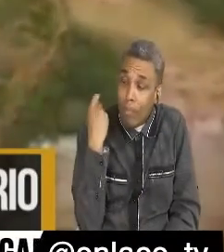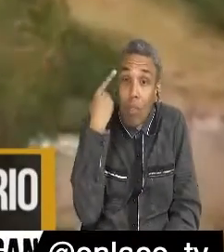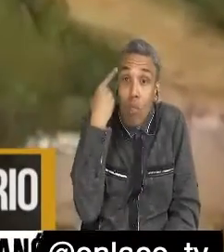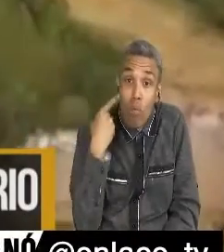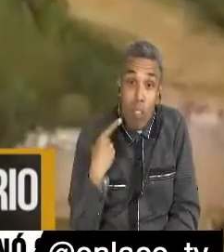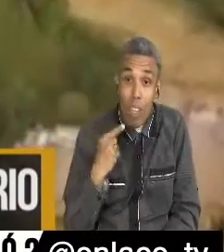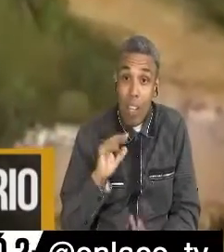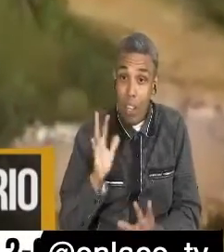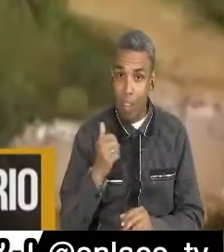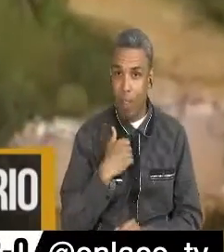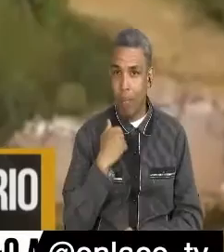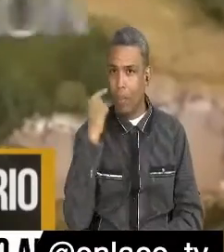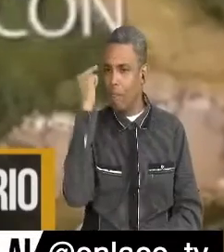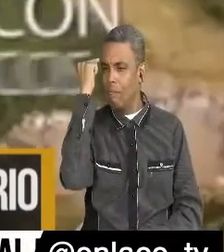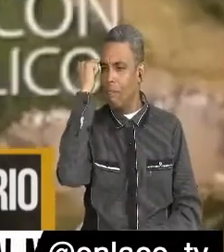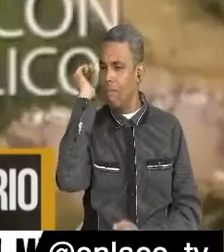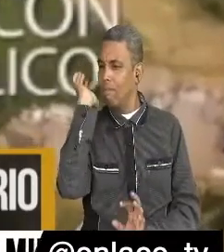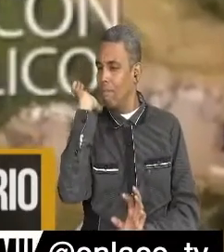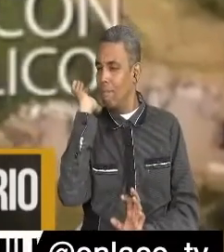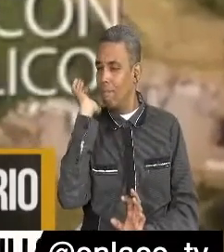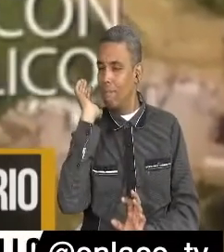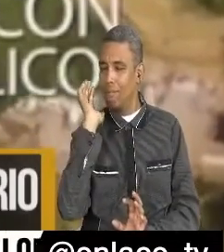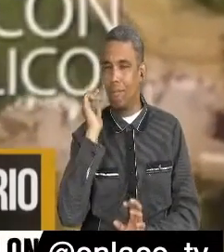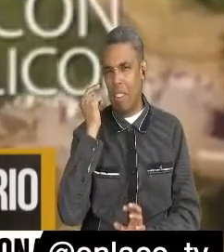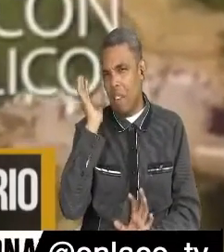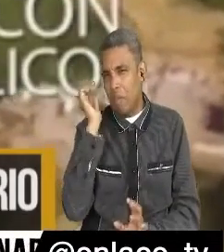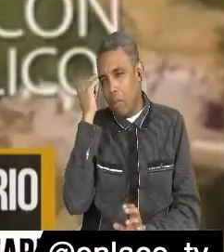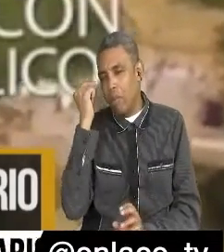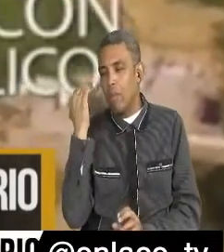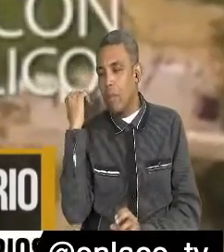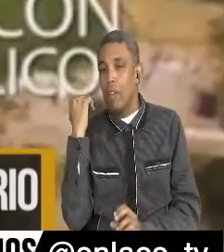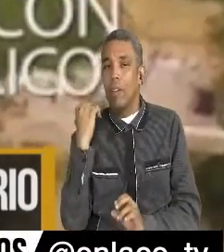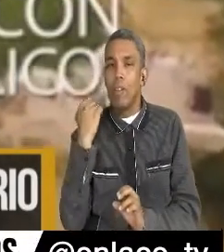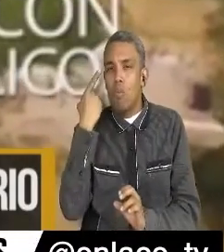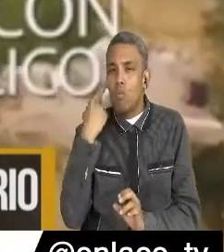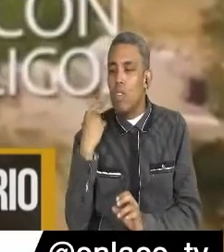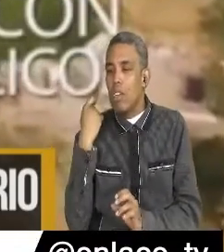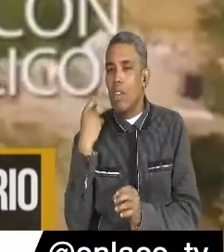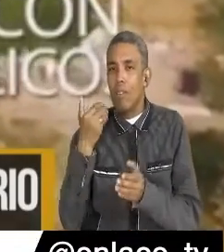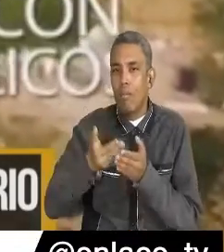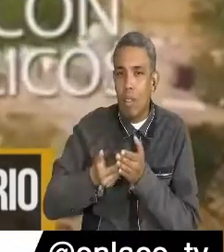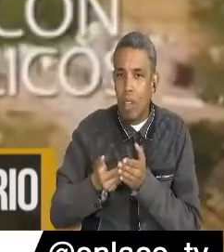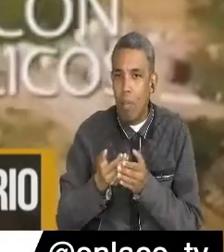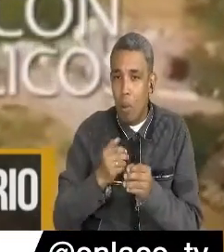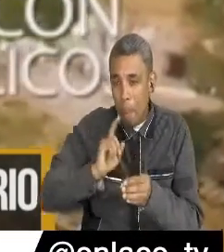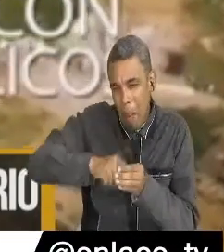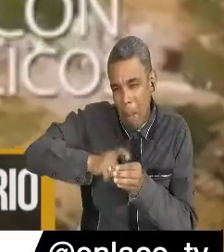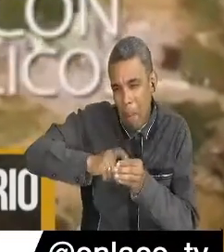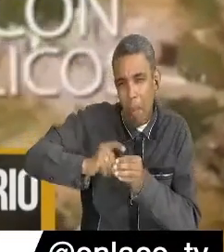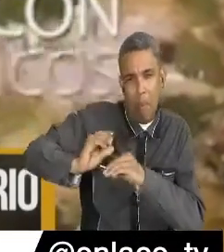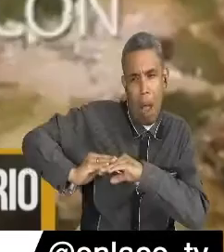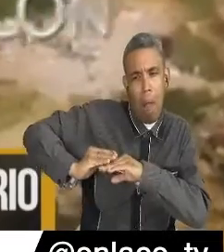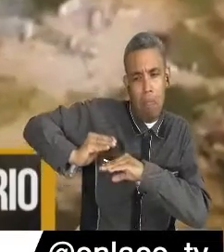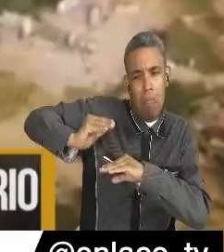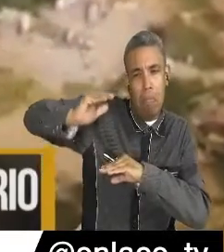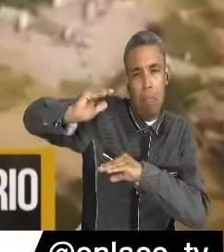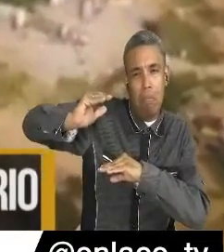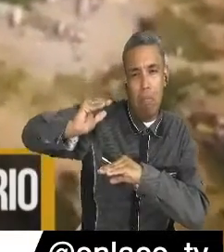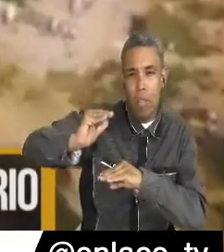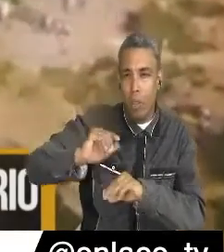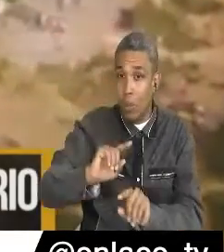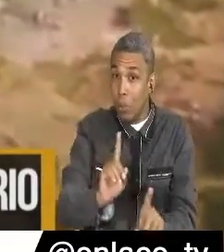todas nuestras expectativas, pero la plataforma tecnológica funcionó, operó